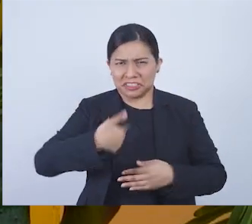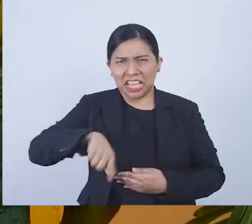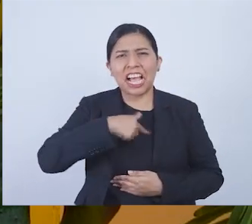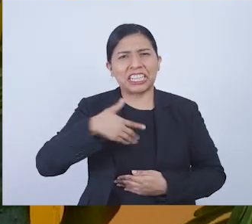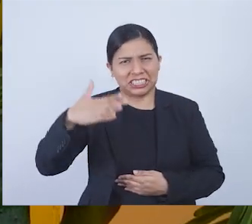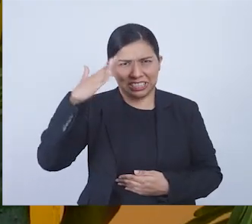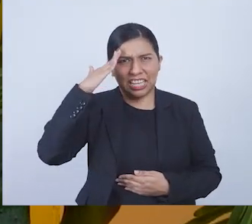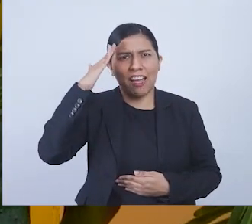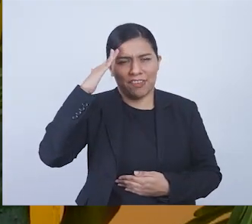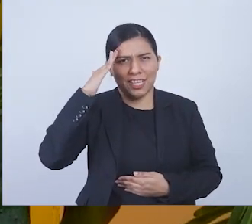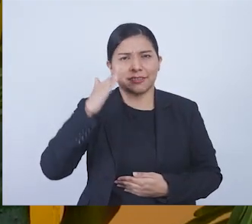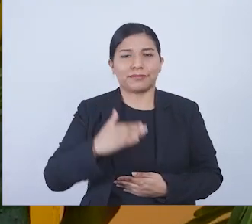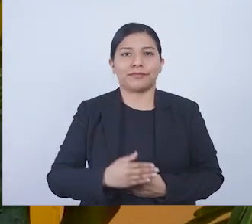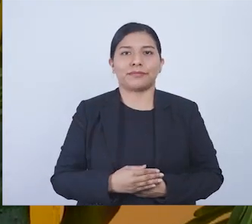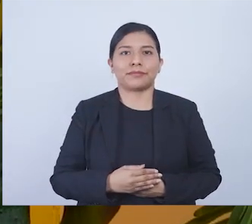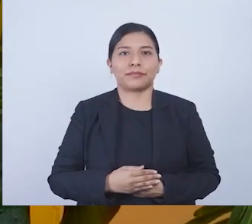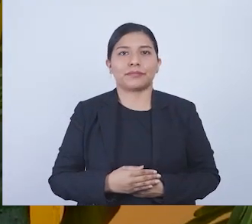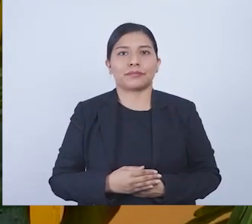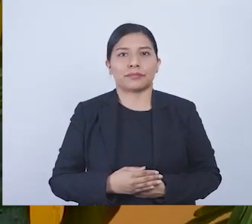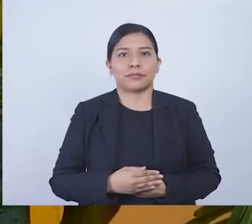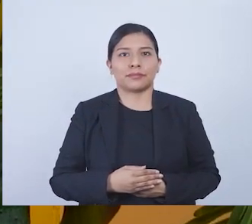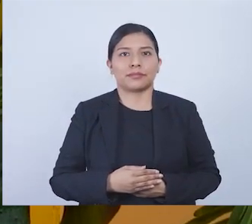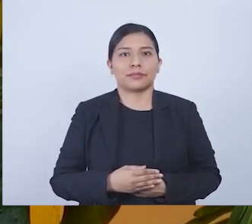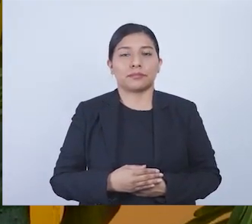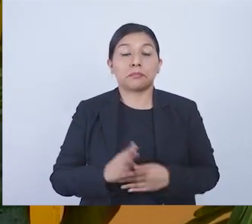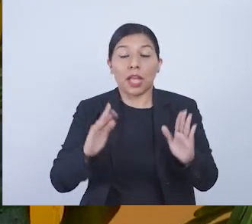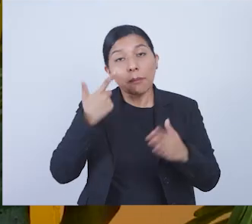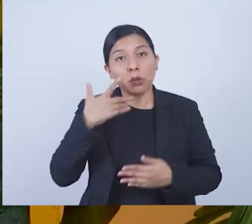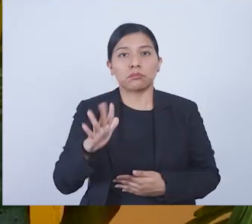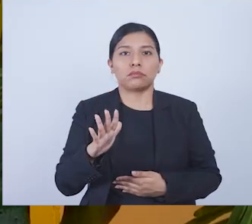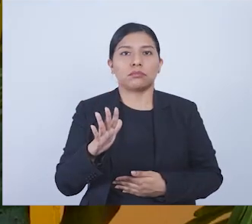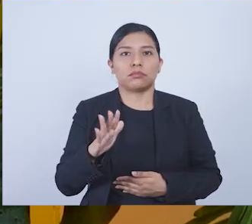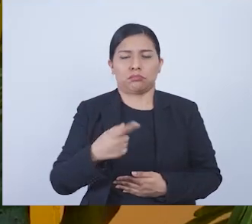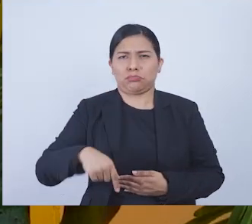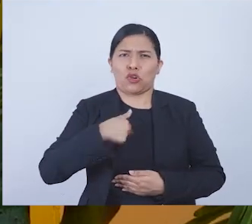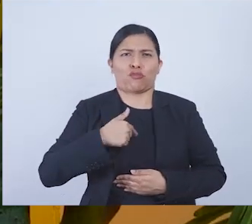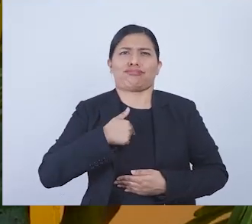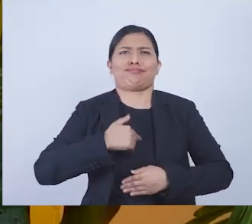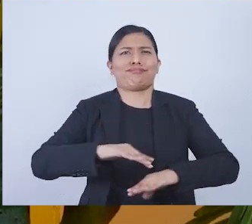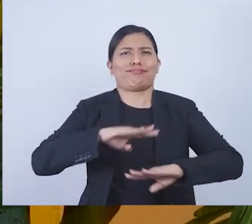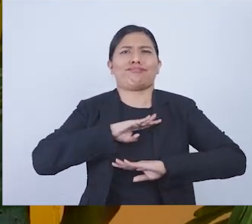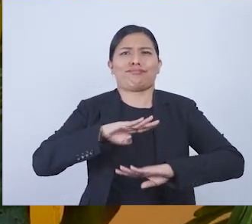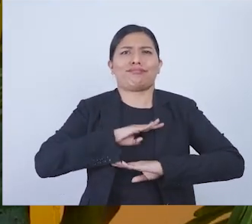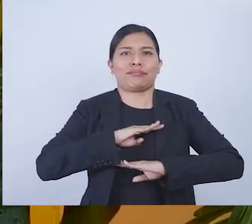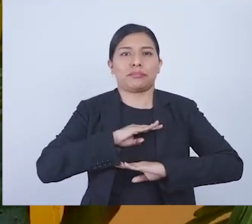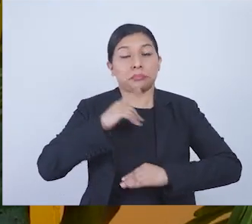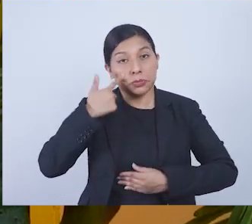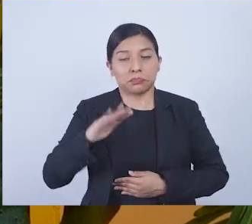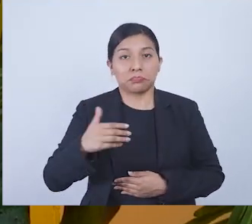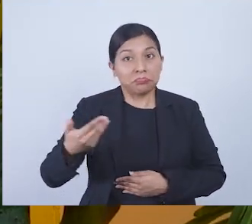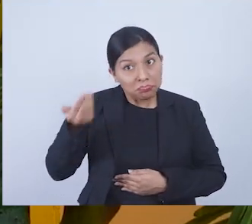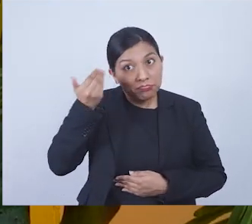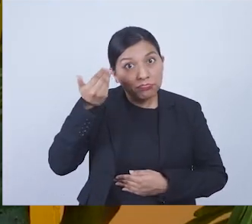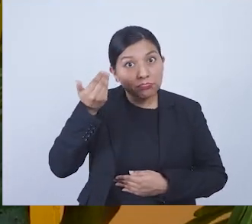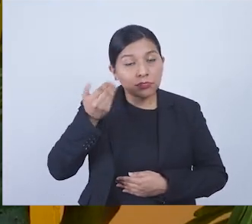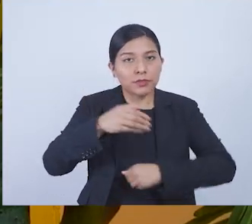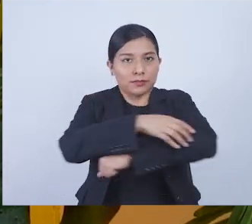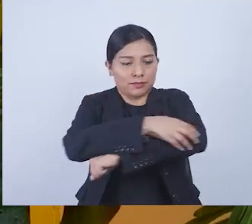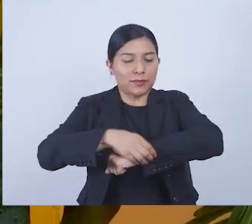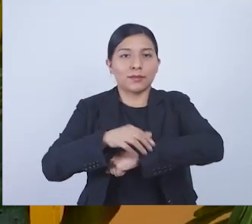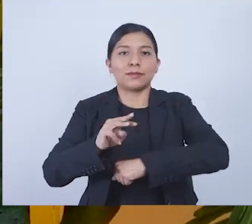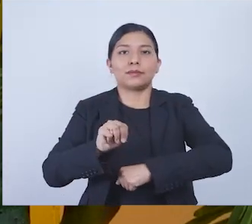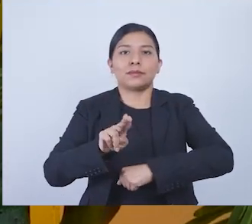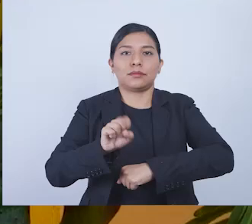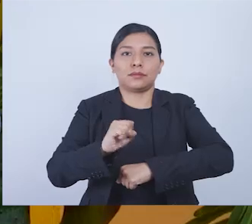quiero referir a un par de ellos que yo estoy fascinado con ellos. Nos enseñaron que los músculos